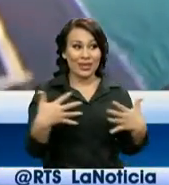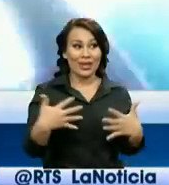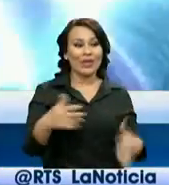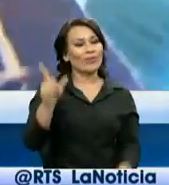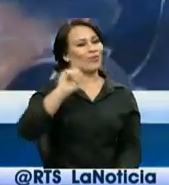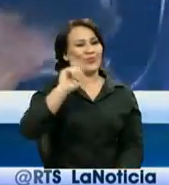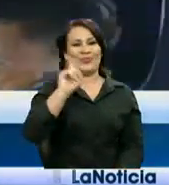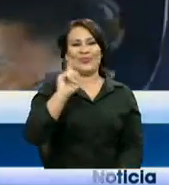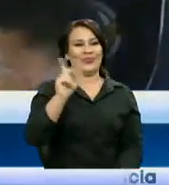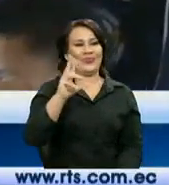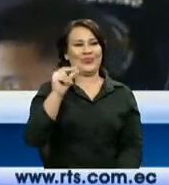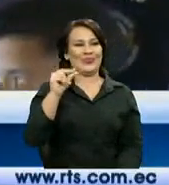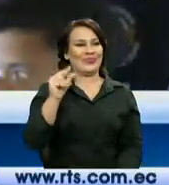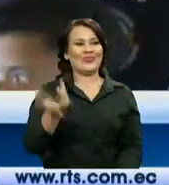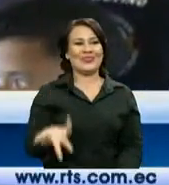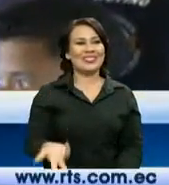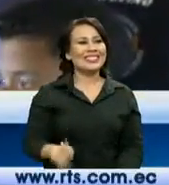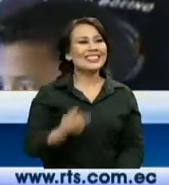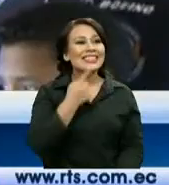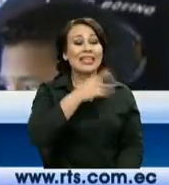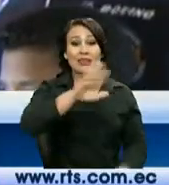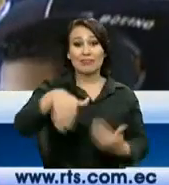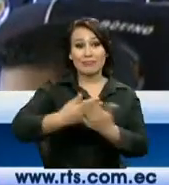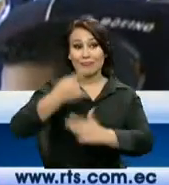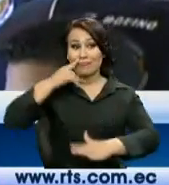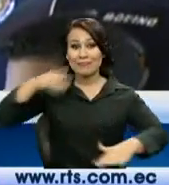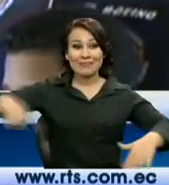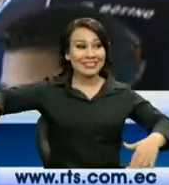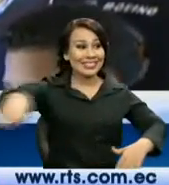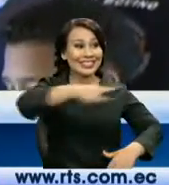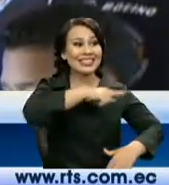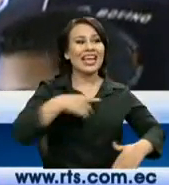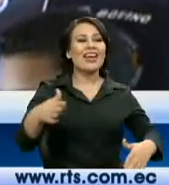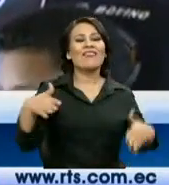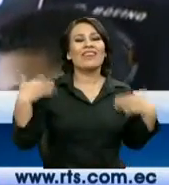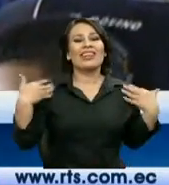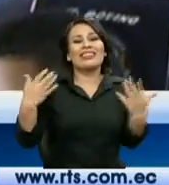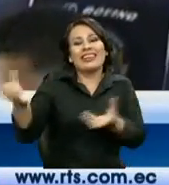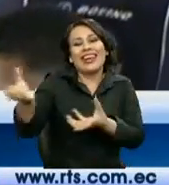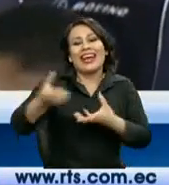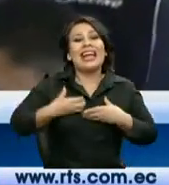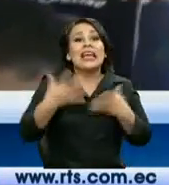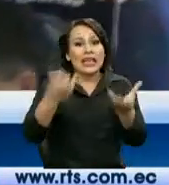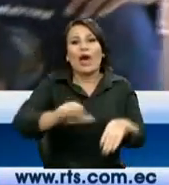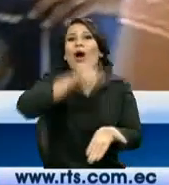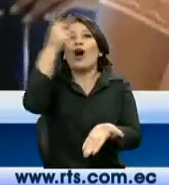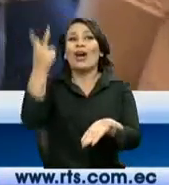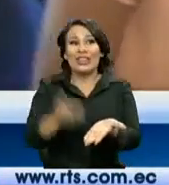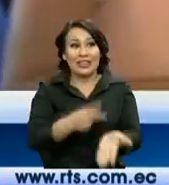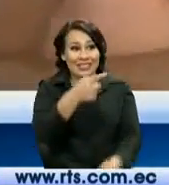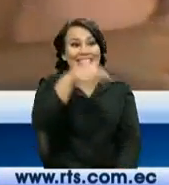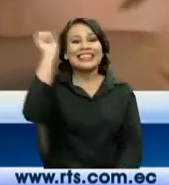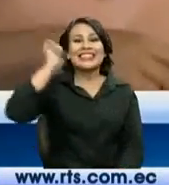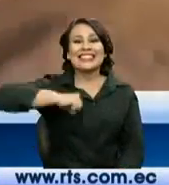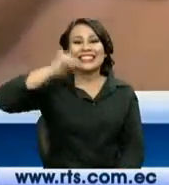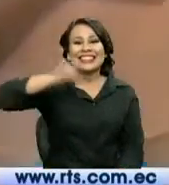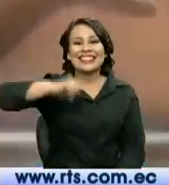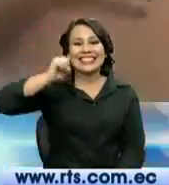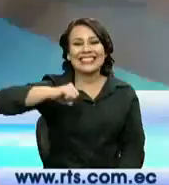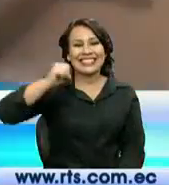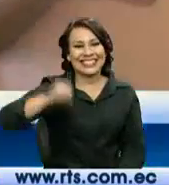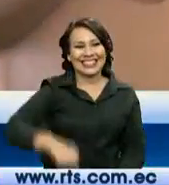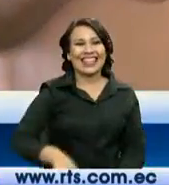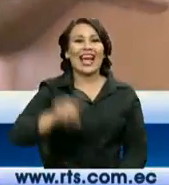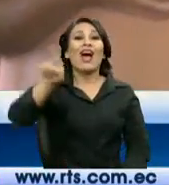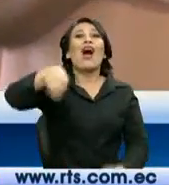No. De todas formas, para ellos este ha sido el mejor regalo, tanto que hasta quieren repetir, ¿sí o no? ¡Sí!